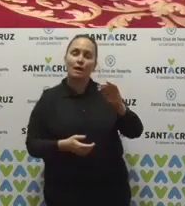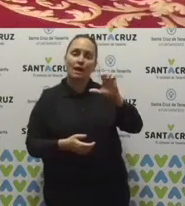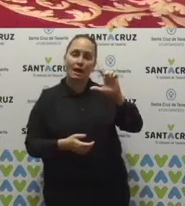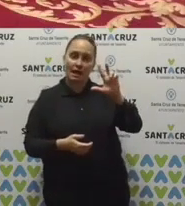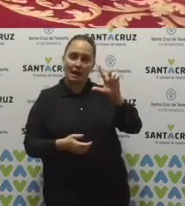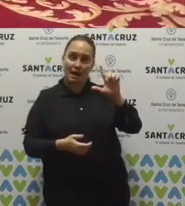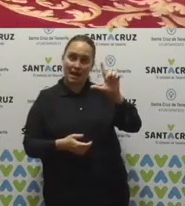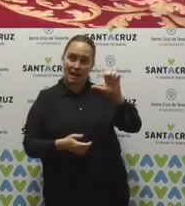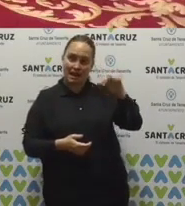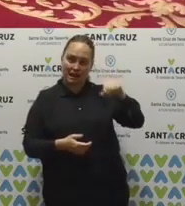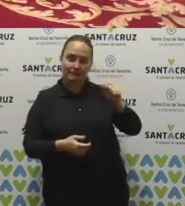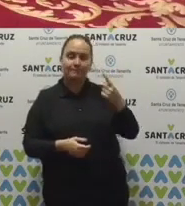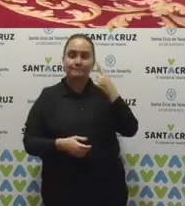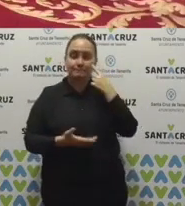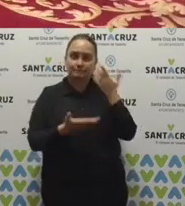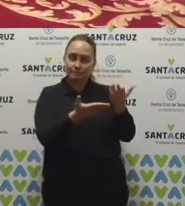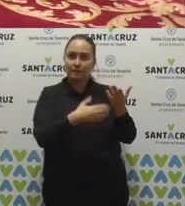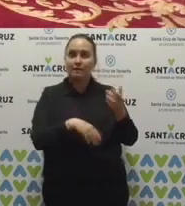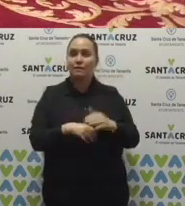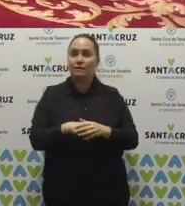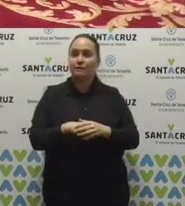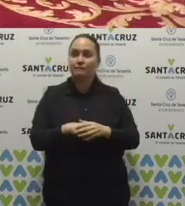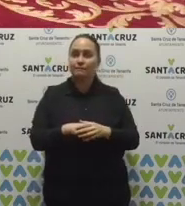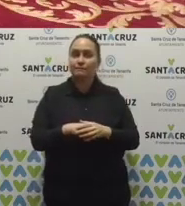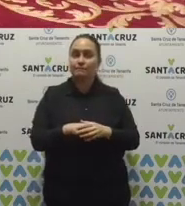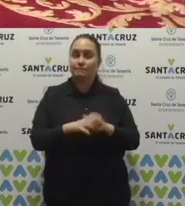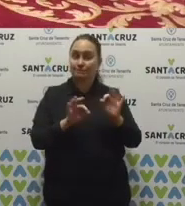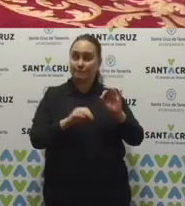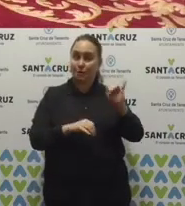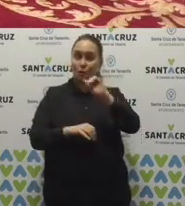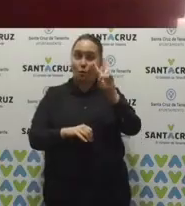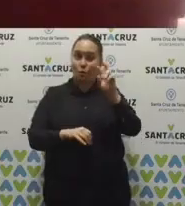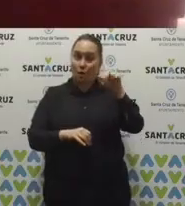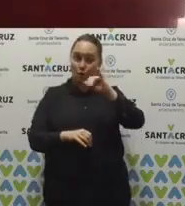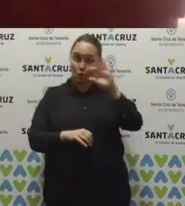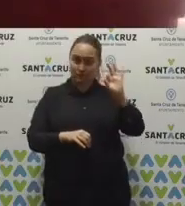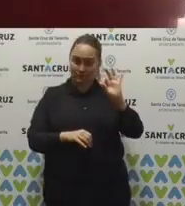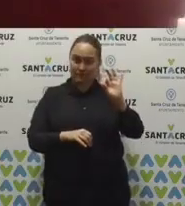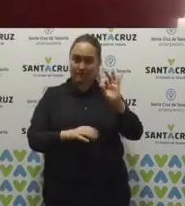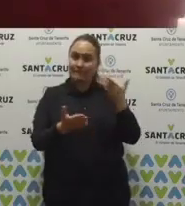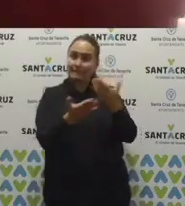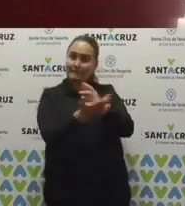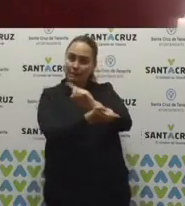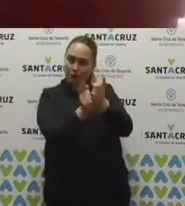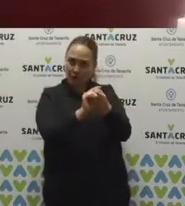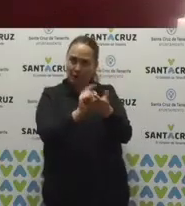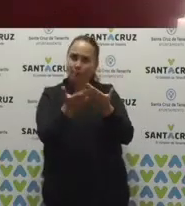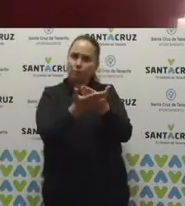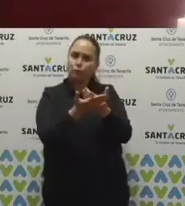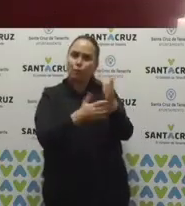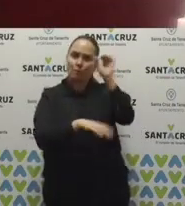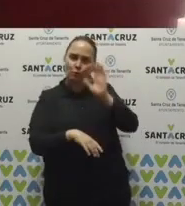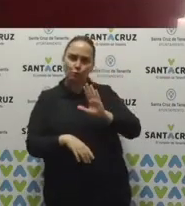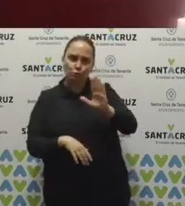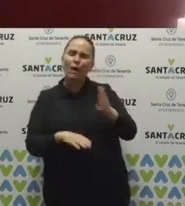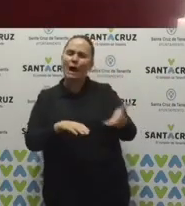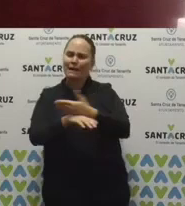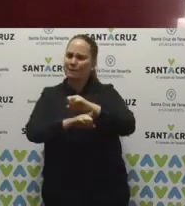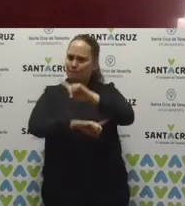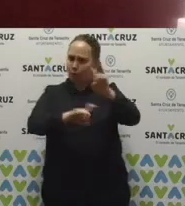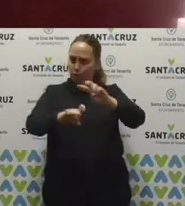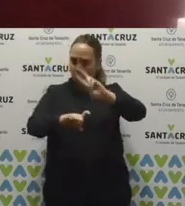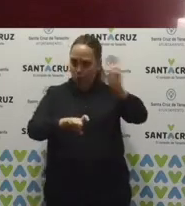que le propuso don juan jose si no me equivoco hizo una pregunta a usted esa pregunta